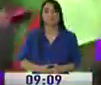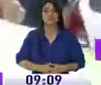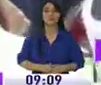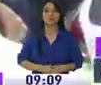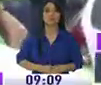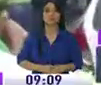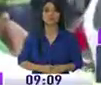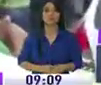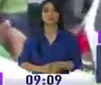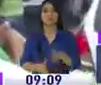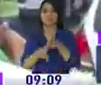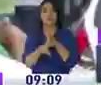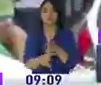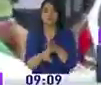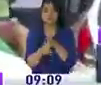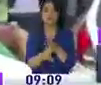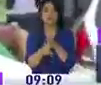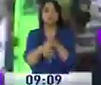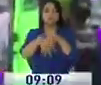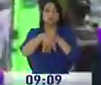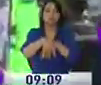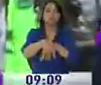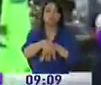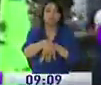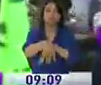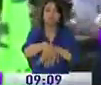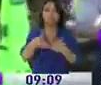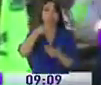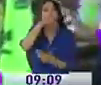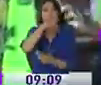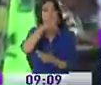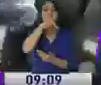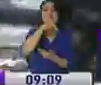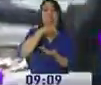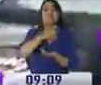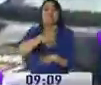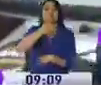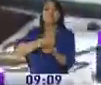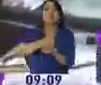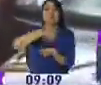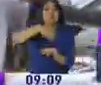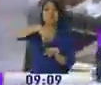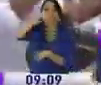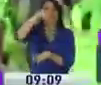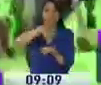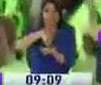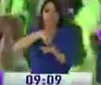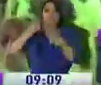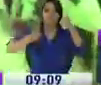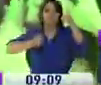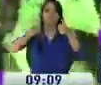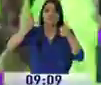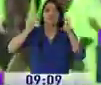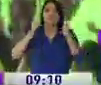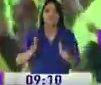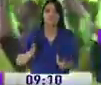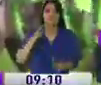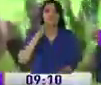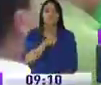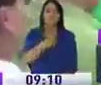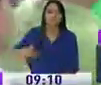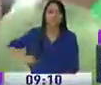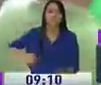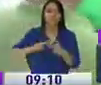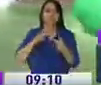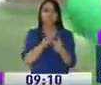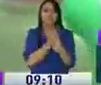Una caravana motorizada. Realizaron en Puerto Viejo, capital de la provincia de Manabí, los candidatos a la presidencia y vicepresidencia